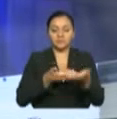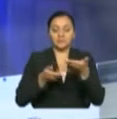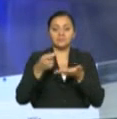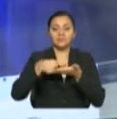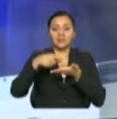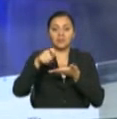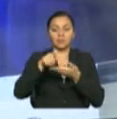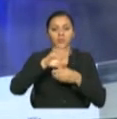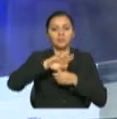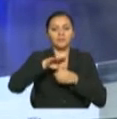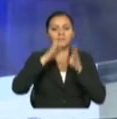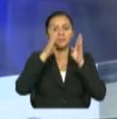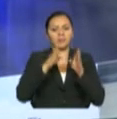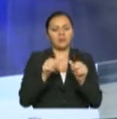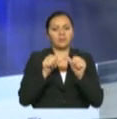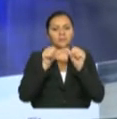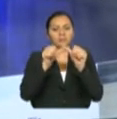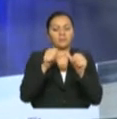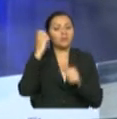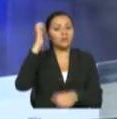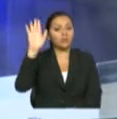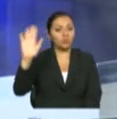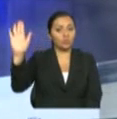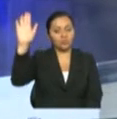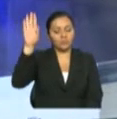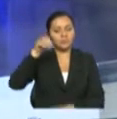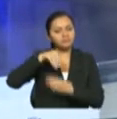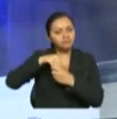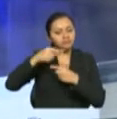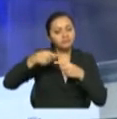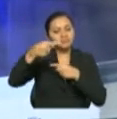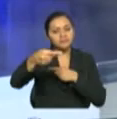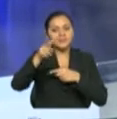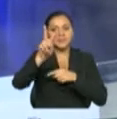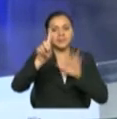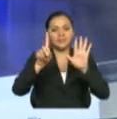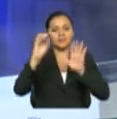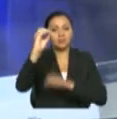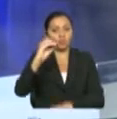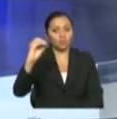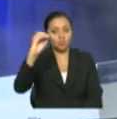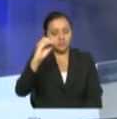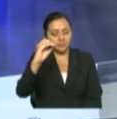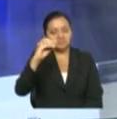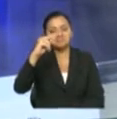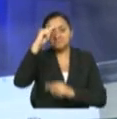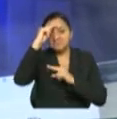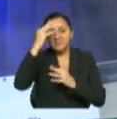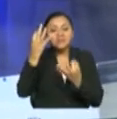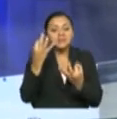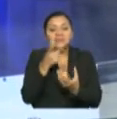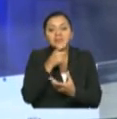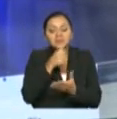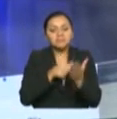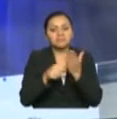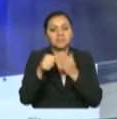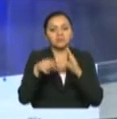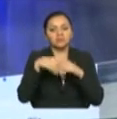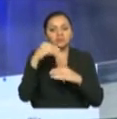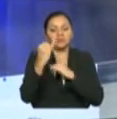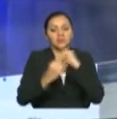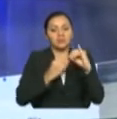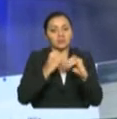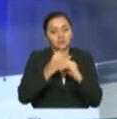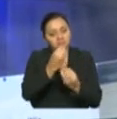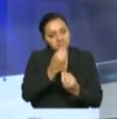los embajadores permanentes de la Unión Europea el próximo 26 de octubre. La noticia la confirmó Juan Carlos Casinelli, ministro